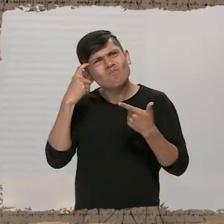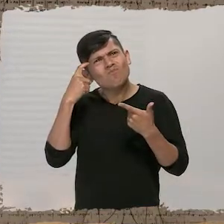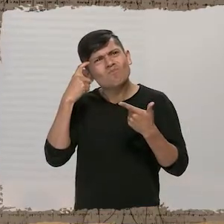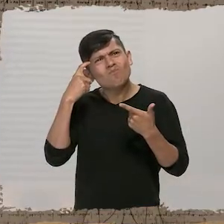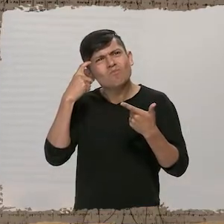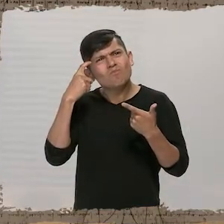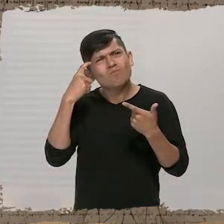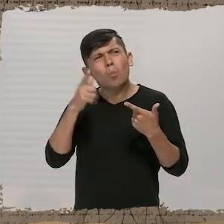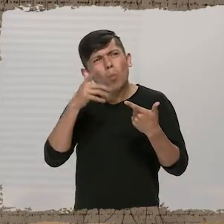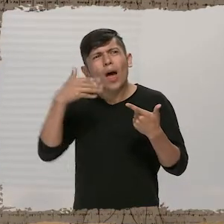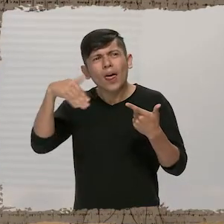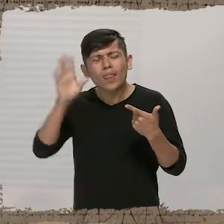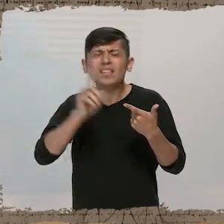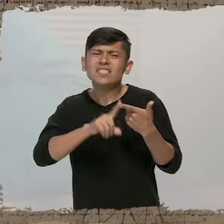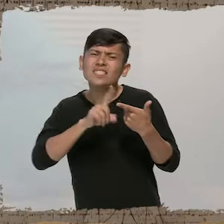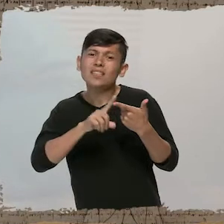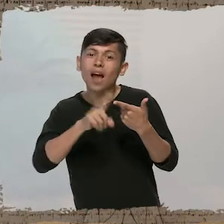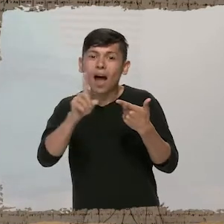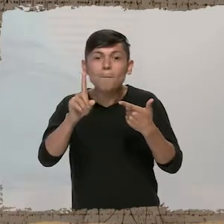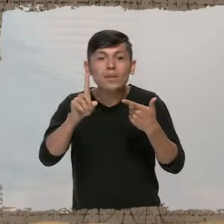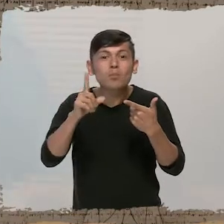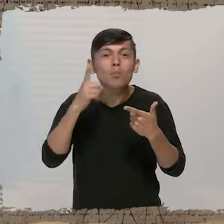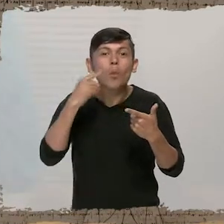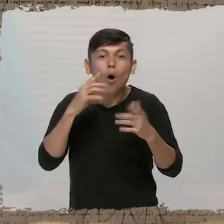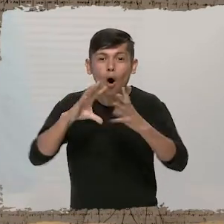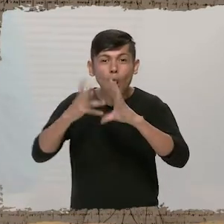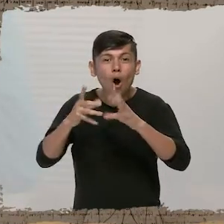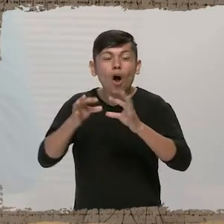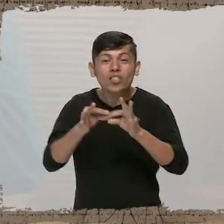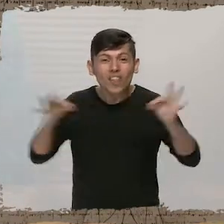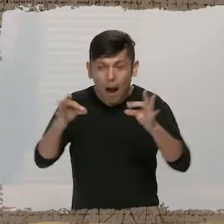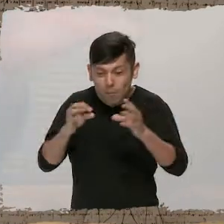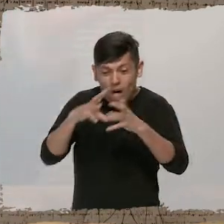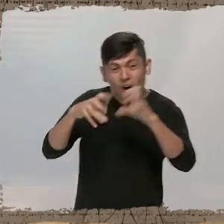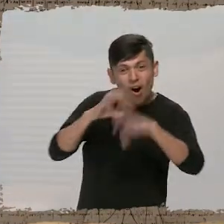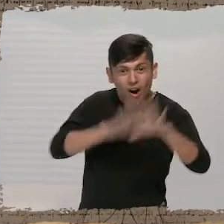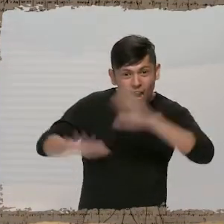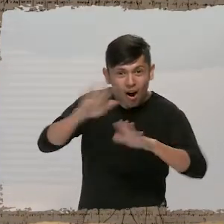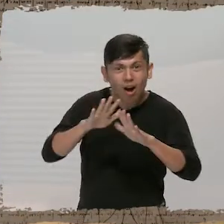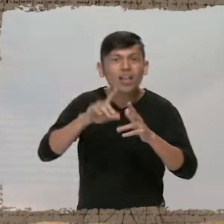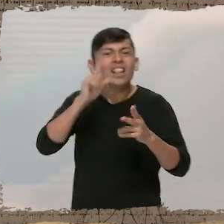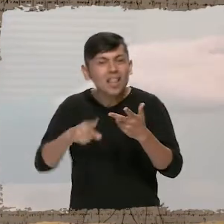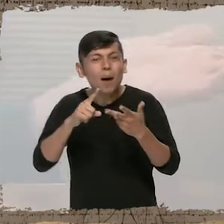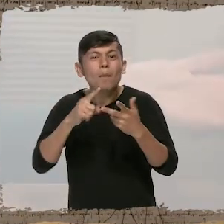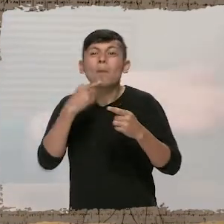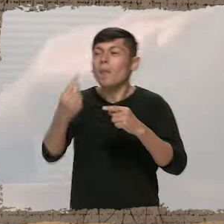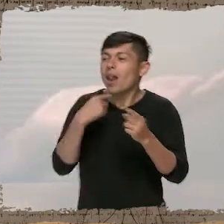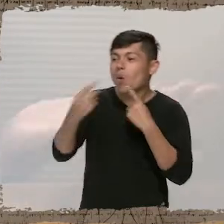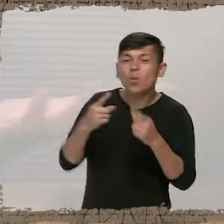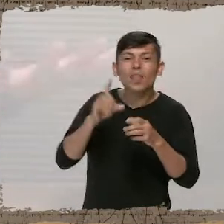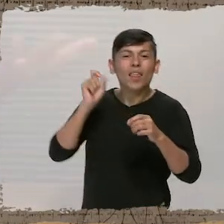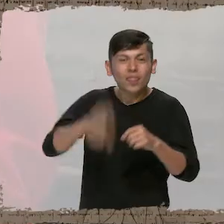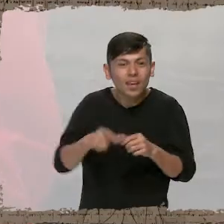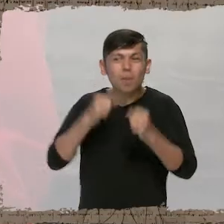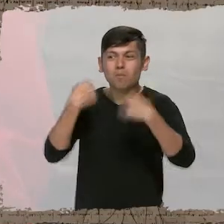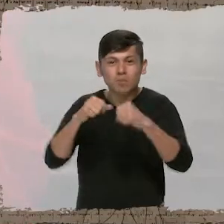pondríamos sin capacidad en el día que hicimos la pelota de trapo preguntas que aprendimos sobre deportistas